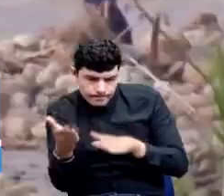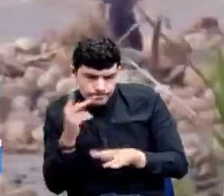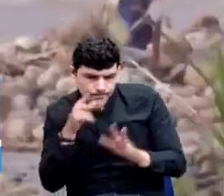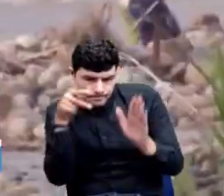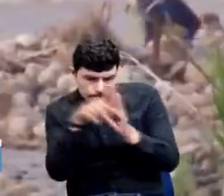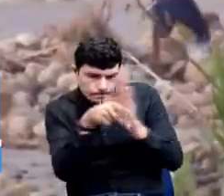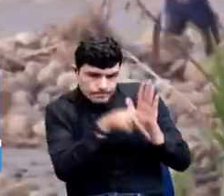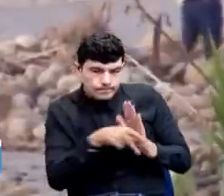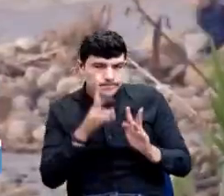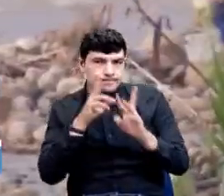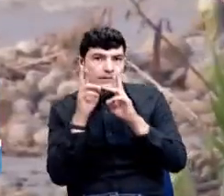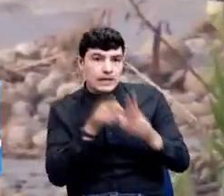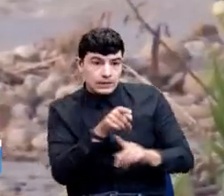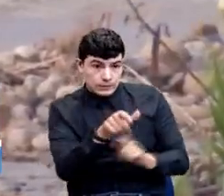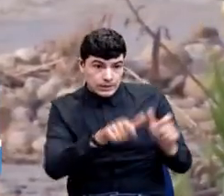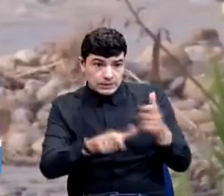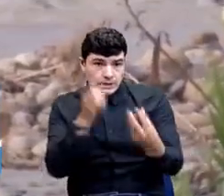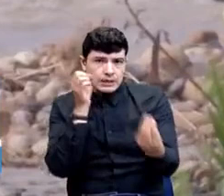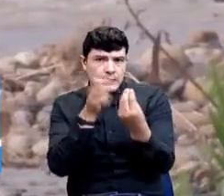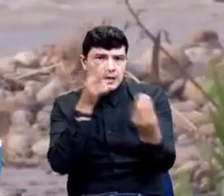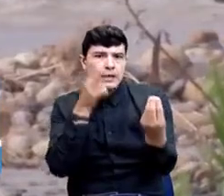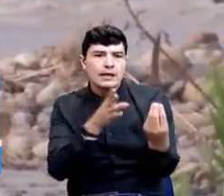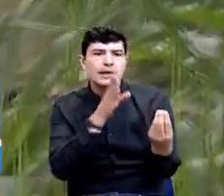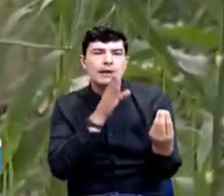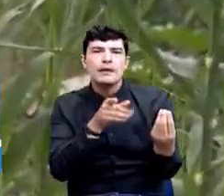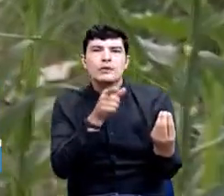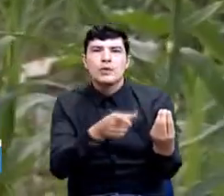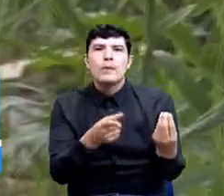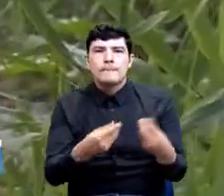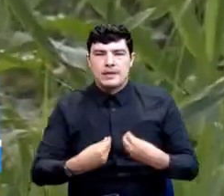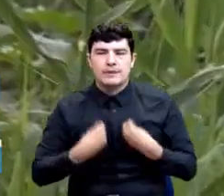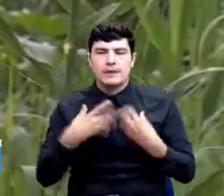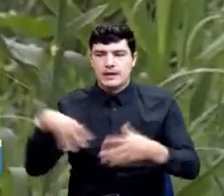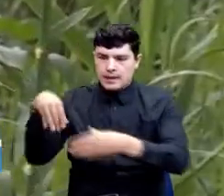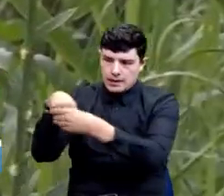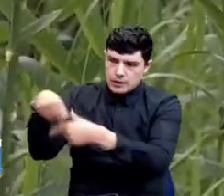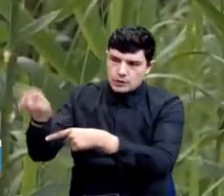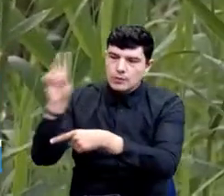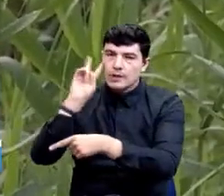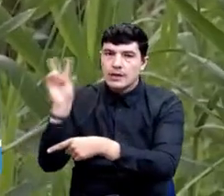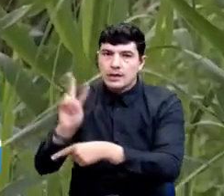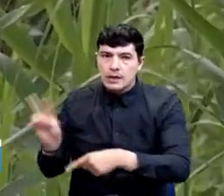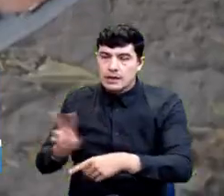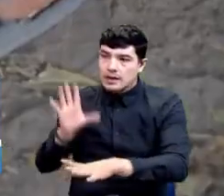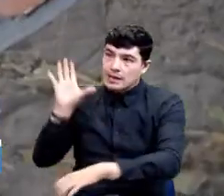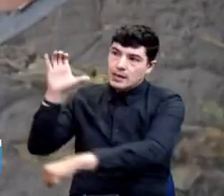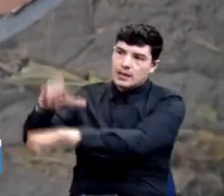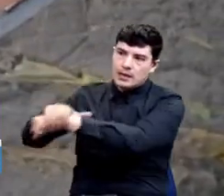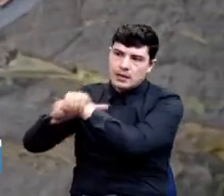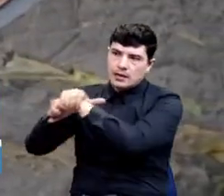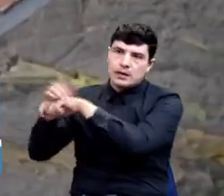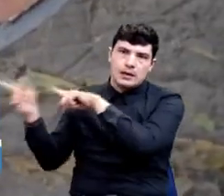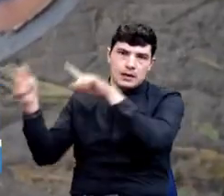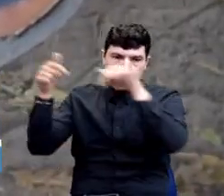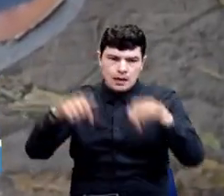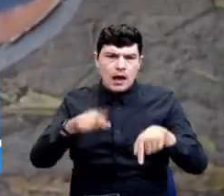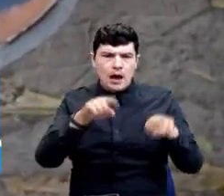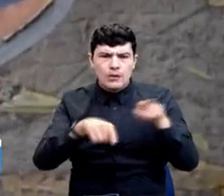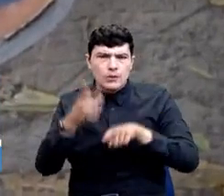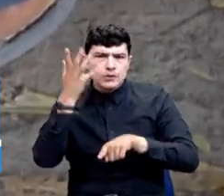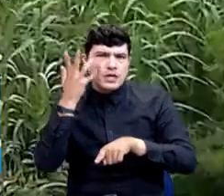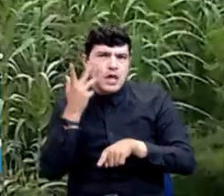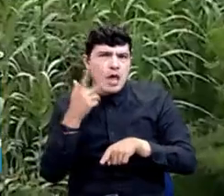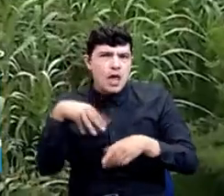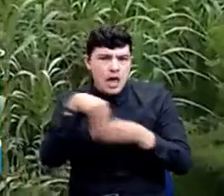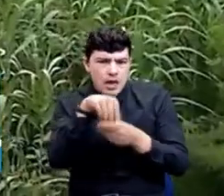revelado que muchas de las víctimas de la frontera viven en territorio venezolano y son raptadas allá las mantienen varios días